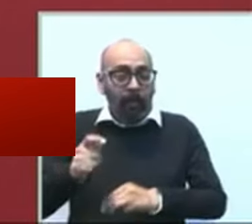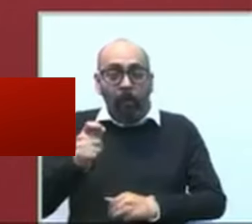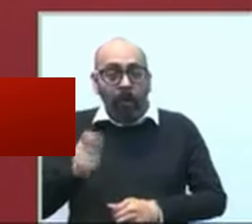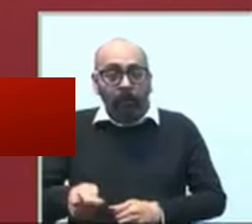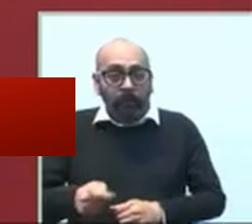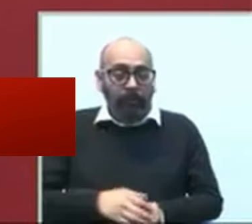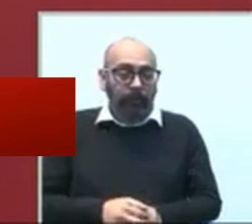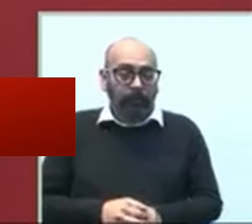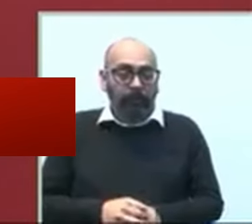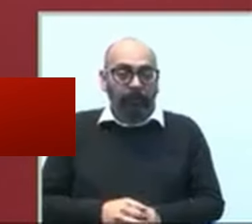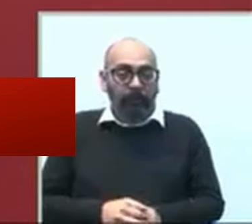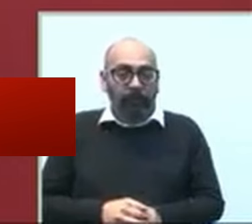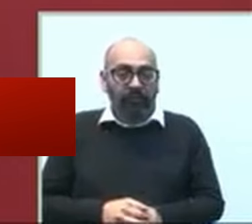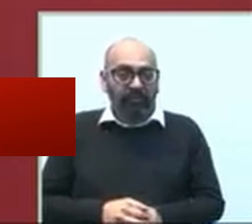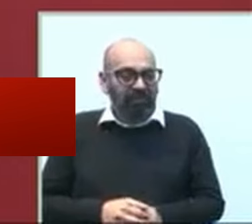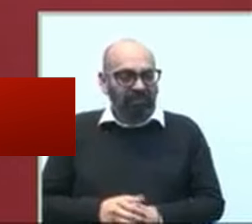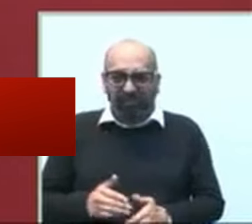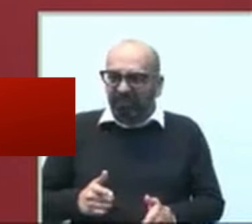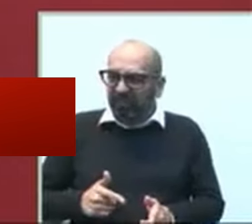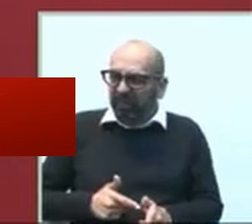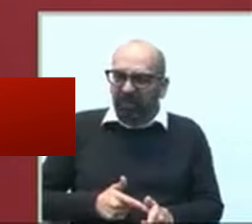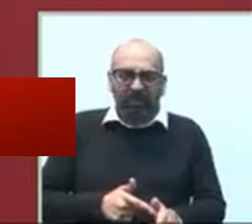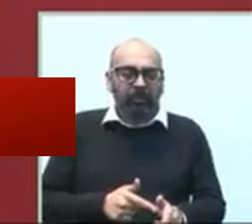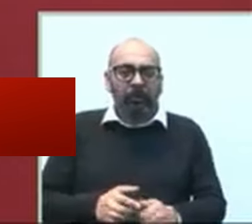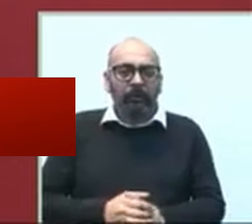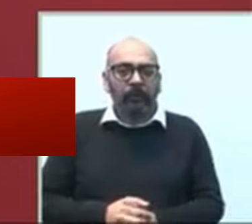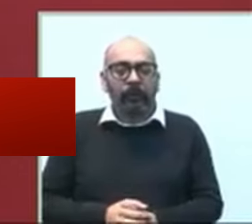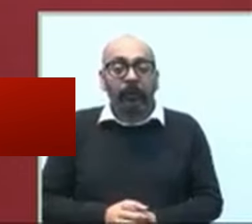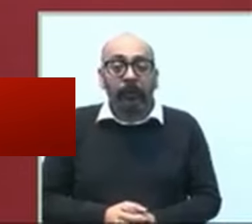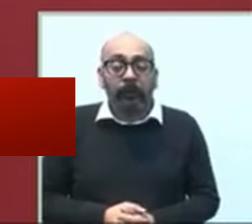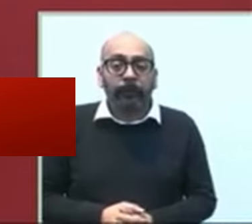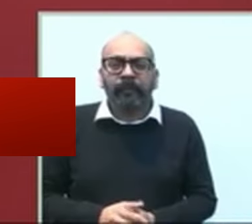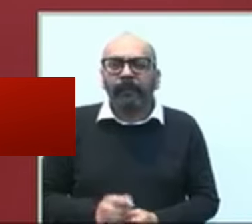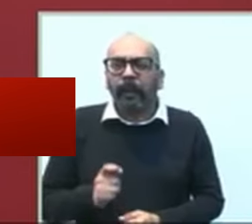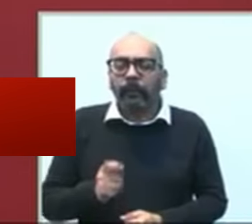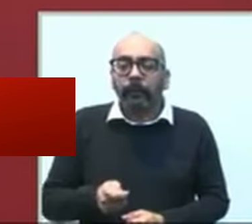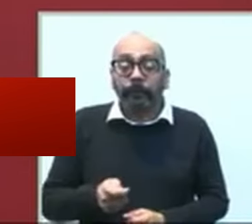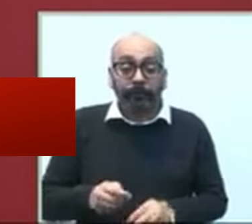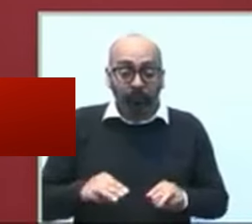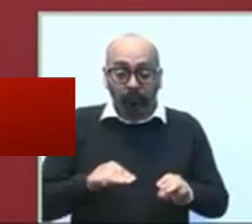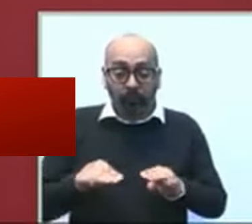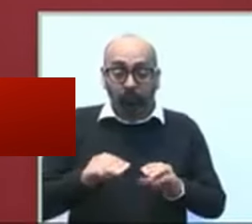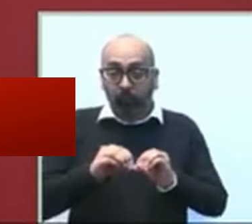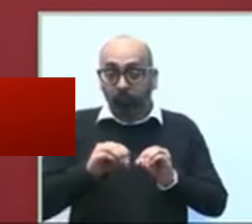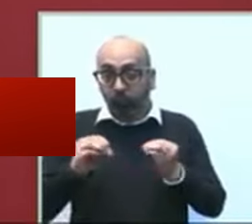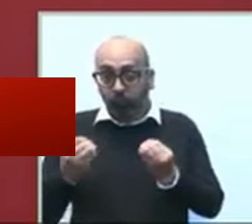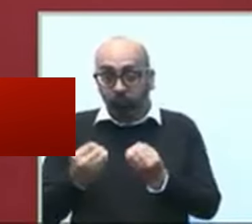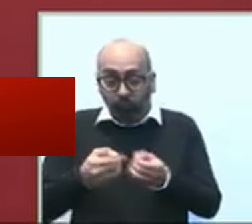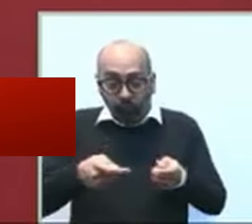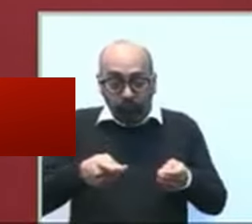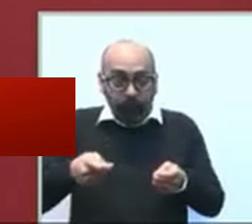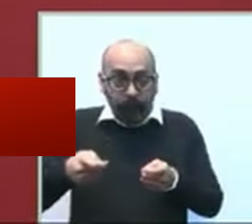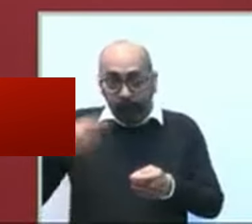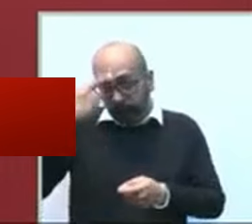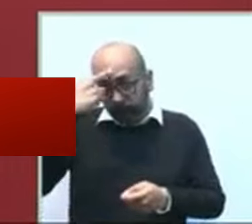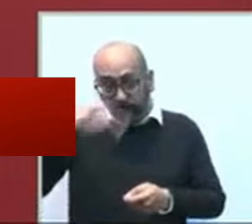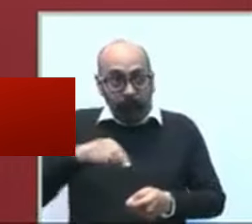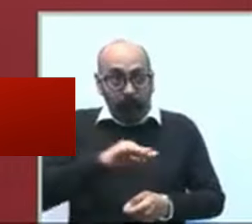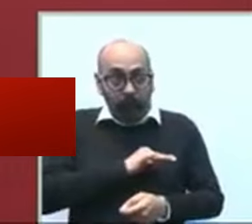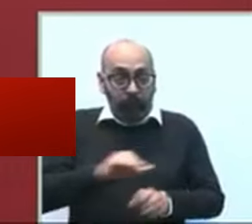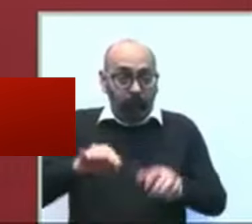de México, llevar a cabo una reforma profunda del Poder Judicial. Una reforma que abriera a la ciudadanía la posibilidad de decidir a través de un proceso democrático quiénes son sus